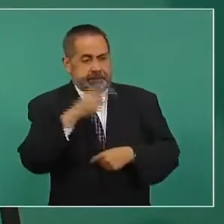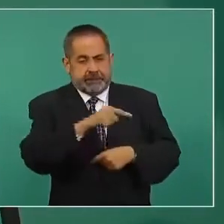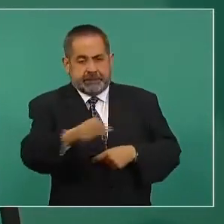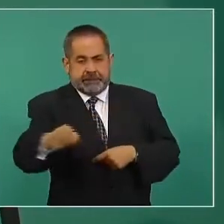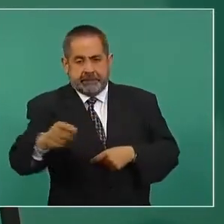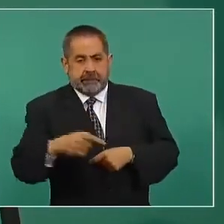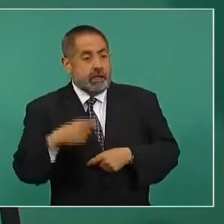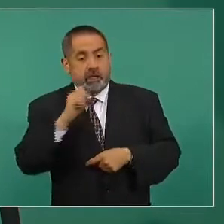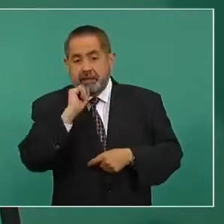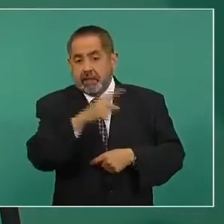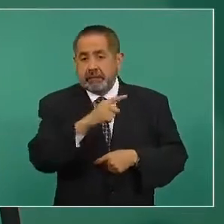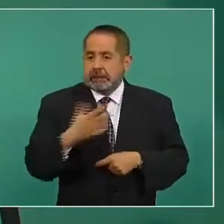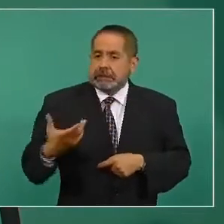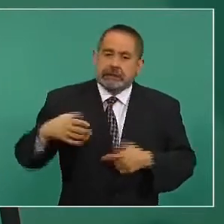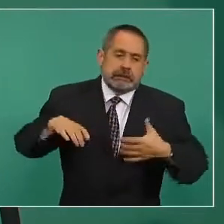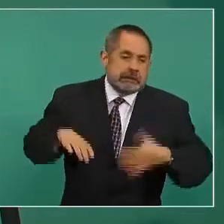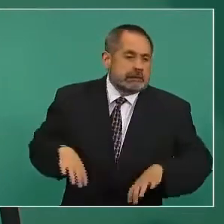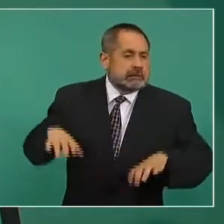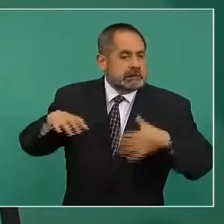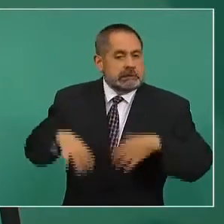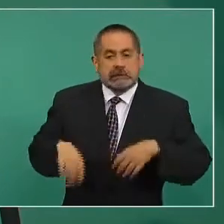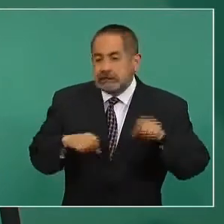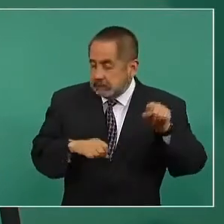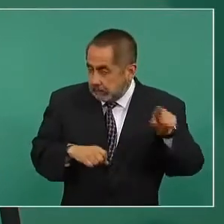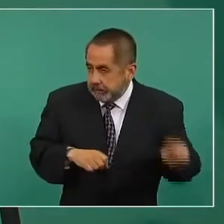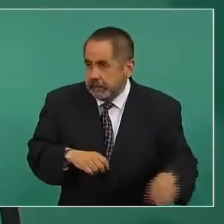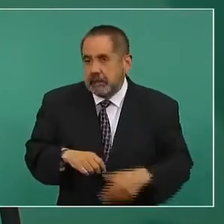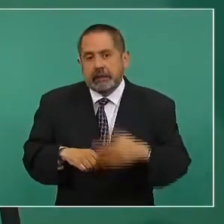se sirvieron con la cuchara grande.